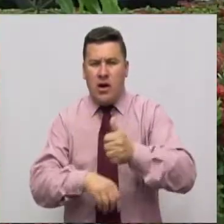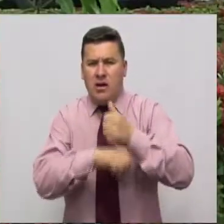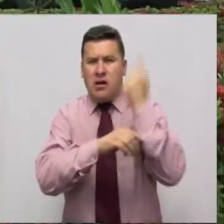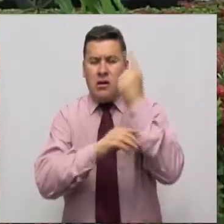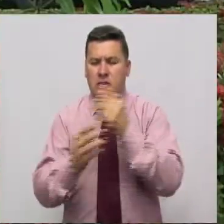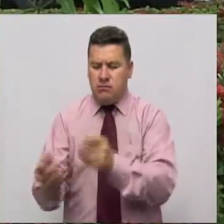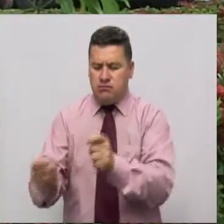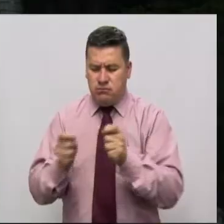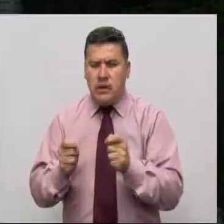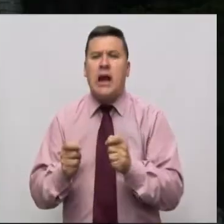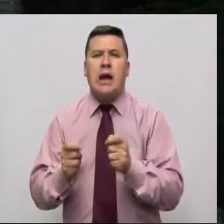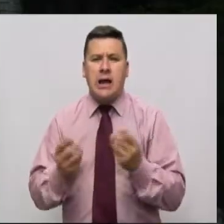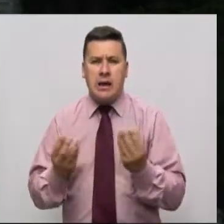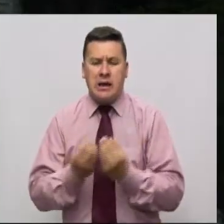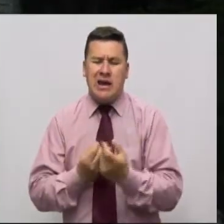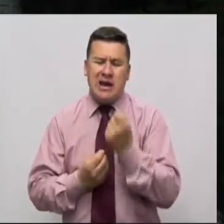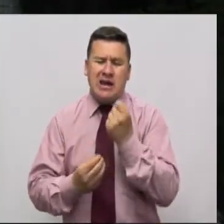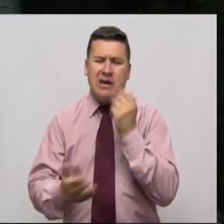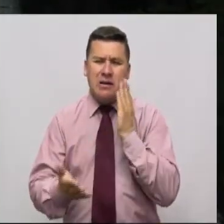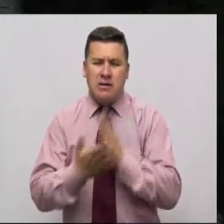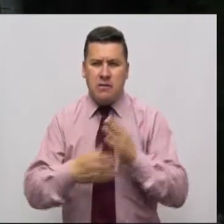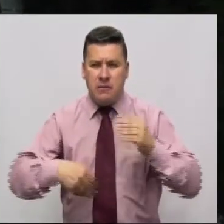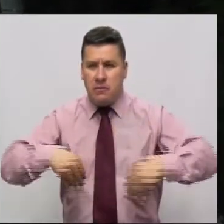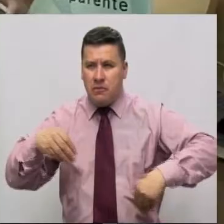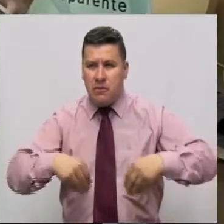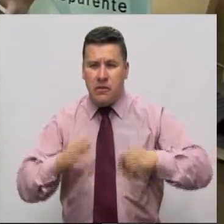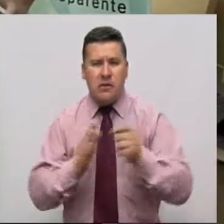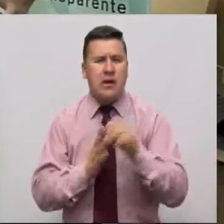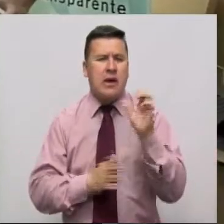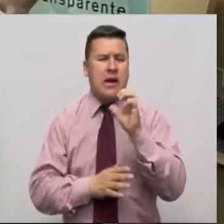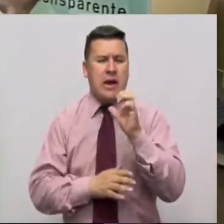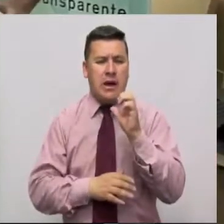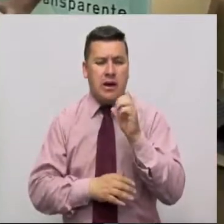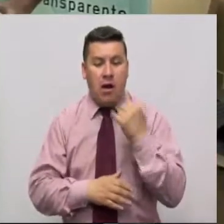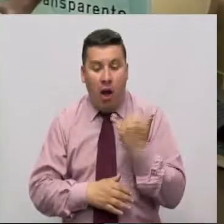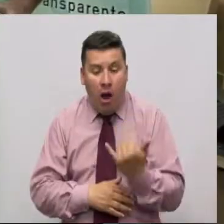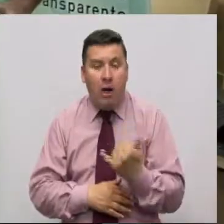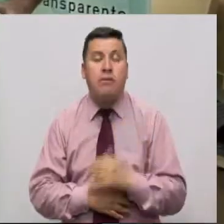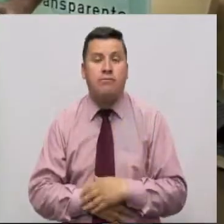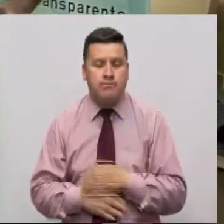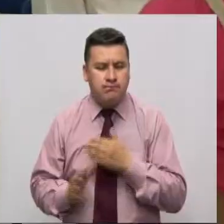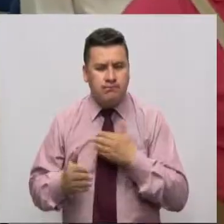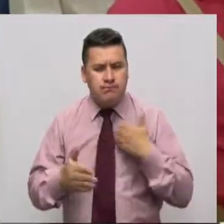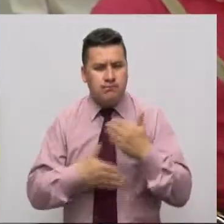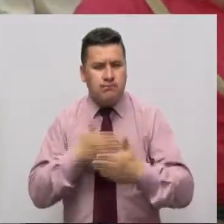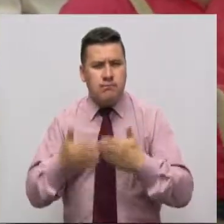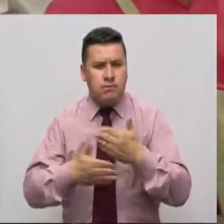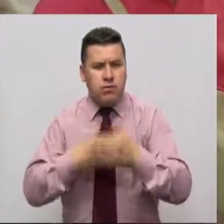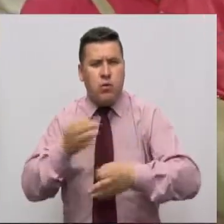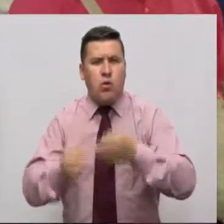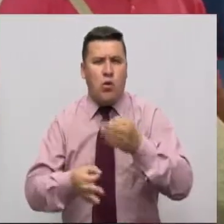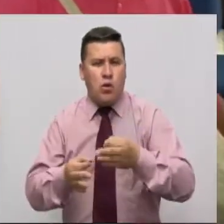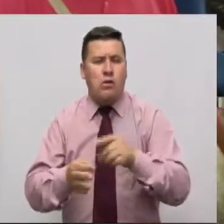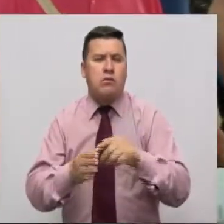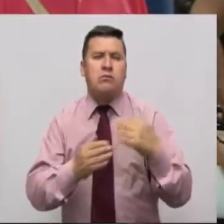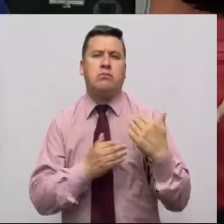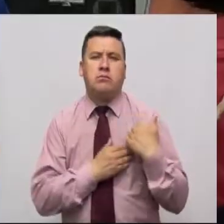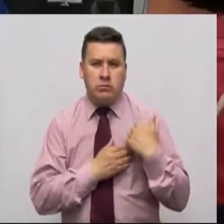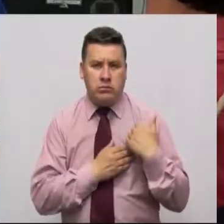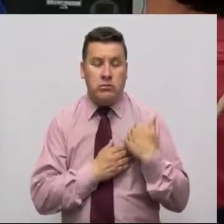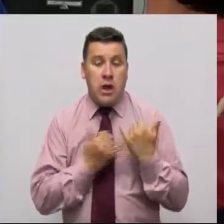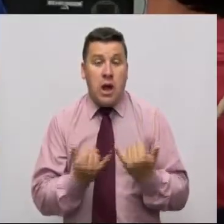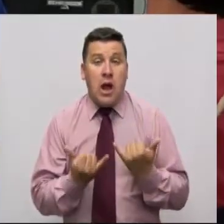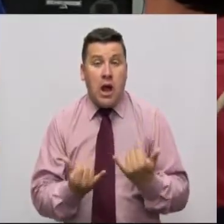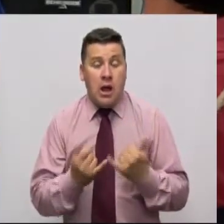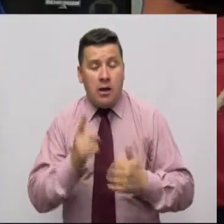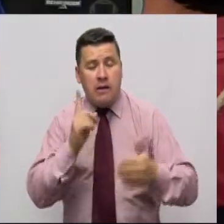señor Contralor y trasladado a la Unidad de Delitos contra la Corrupción en enero del presente año. Está cursando las fases procesales para el